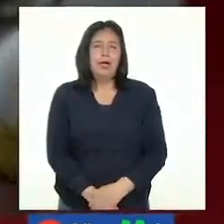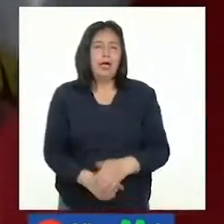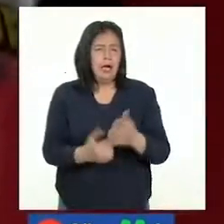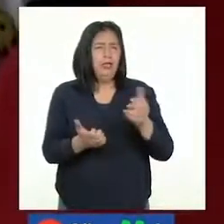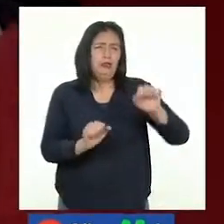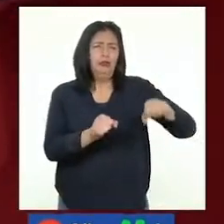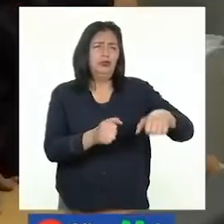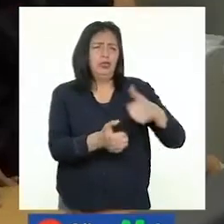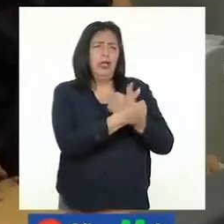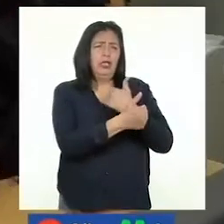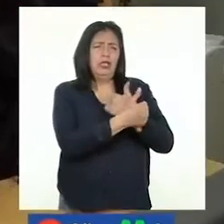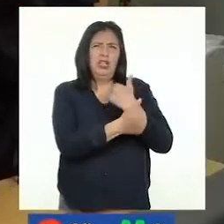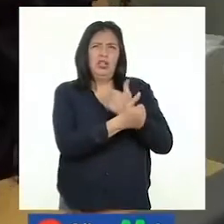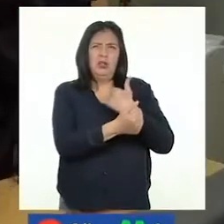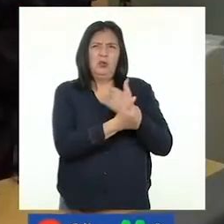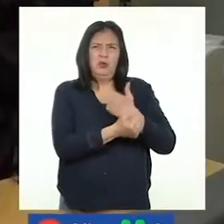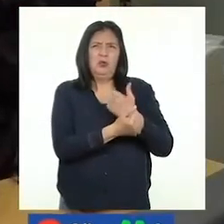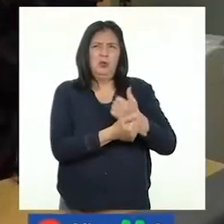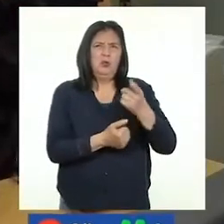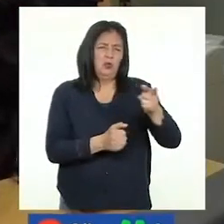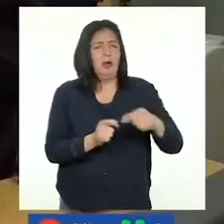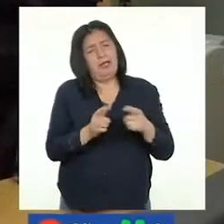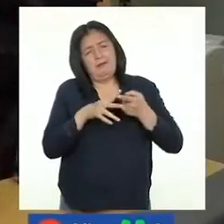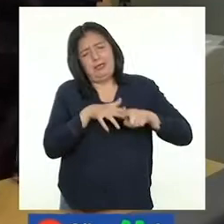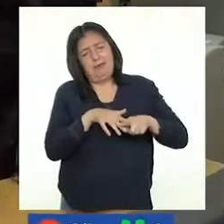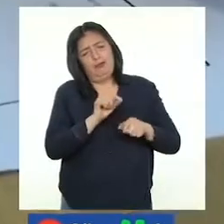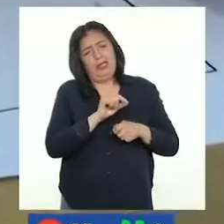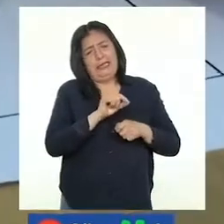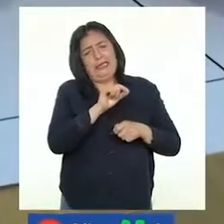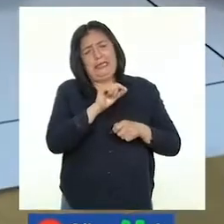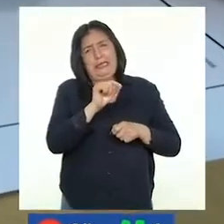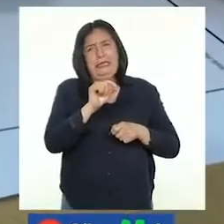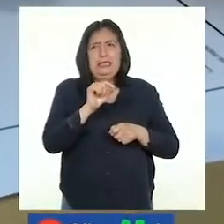Sí, Ayacucho, viene Ayacucho, partimos desde aquí.